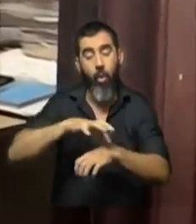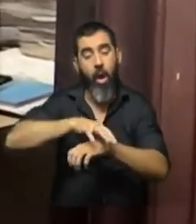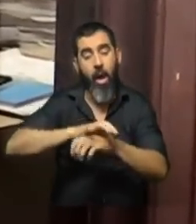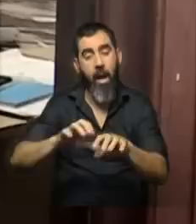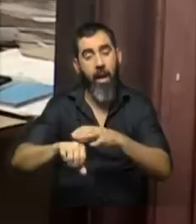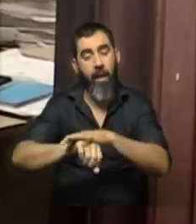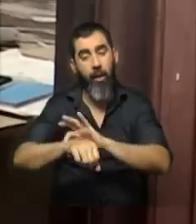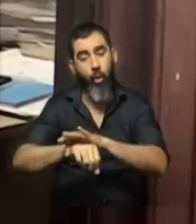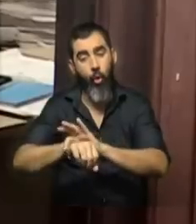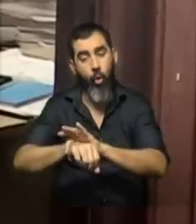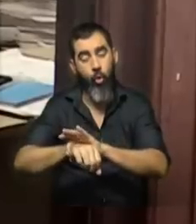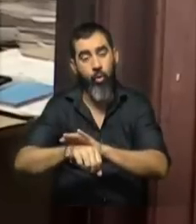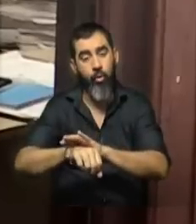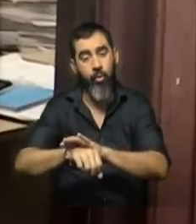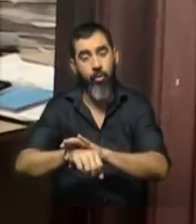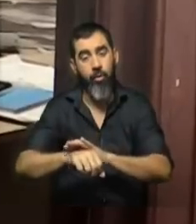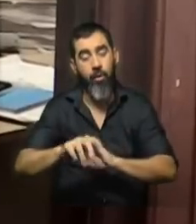arqueólogos, Gazán